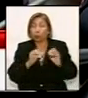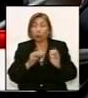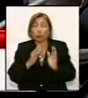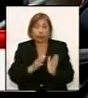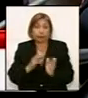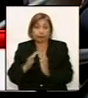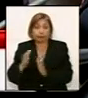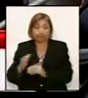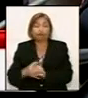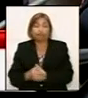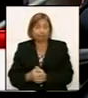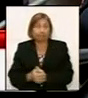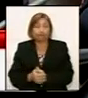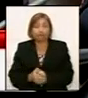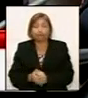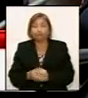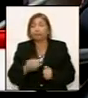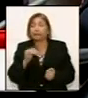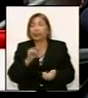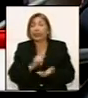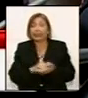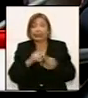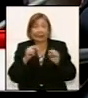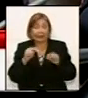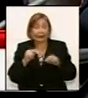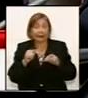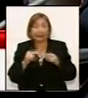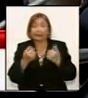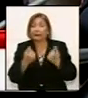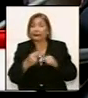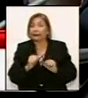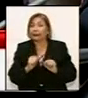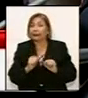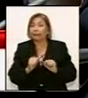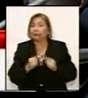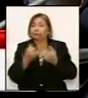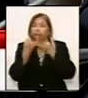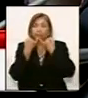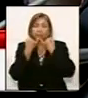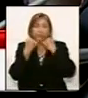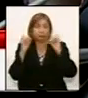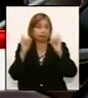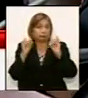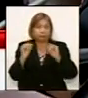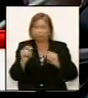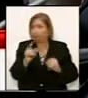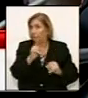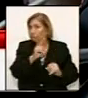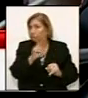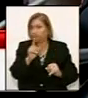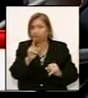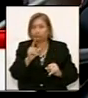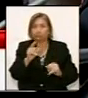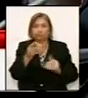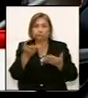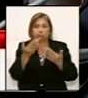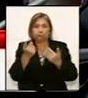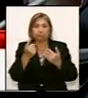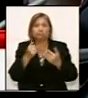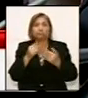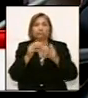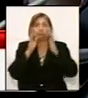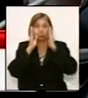presidente. Aquí de lo que se trata, se ha hecho un informe. No me llamaría la atención que lo desestimen porque es